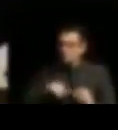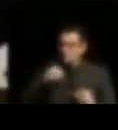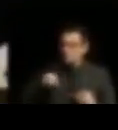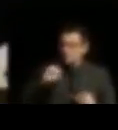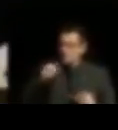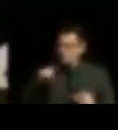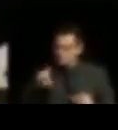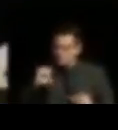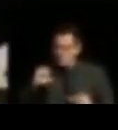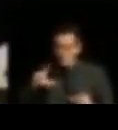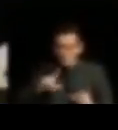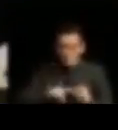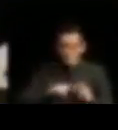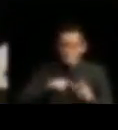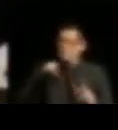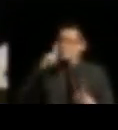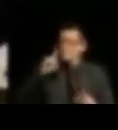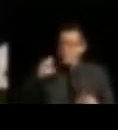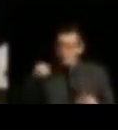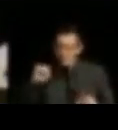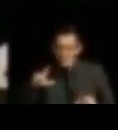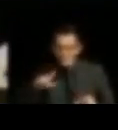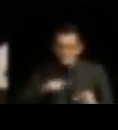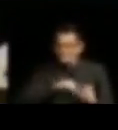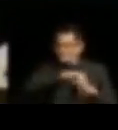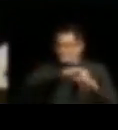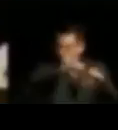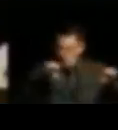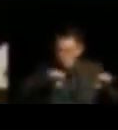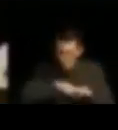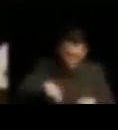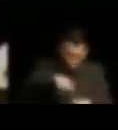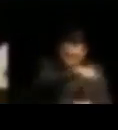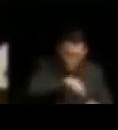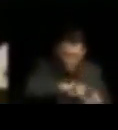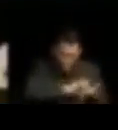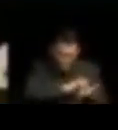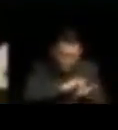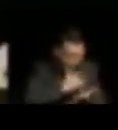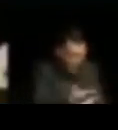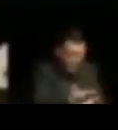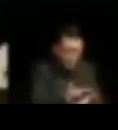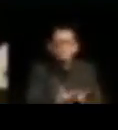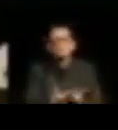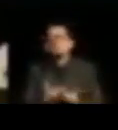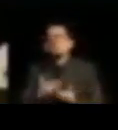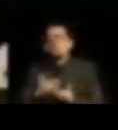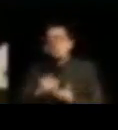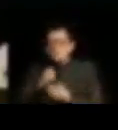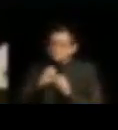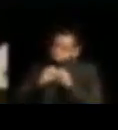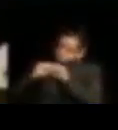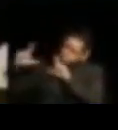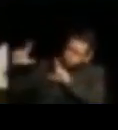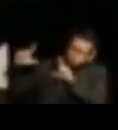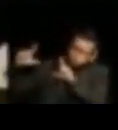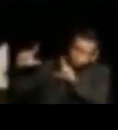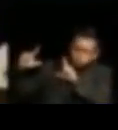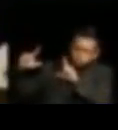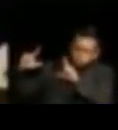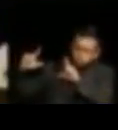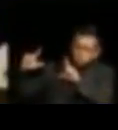Jaiciel, Daniel y todo el equipo, gracias por el documental, pues en